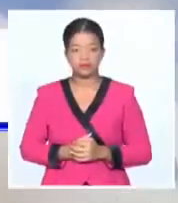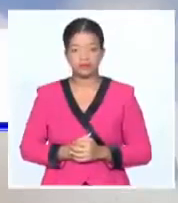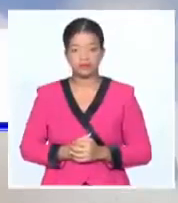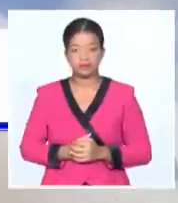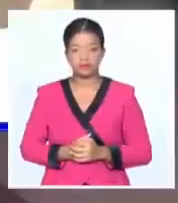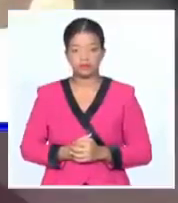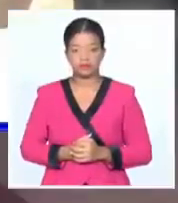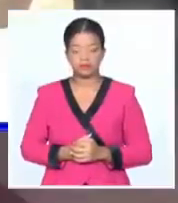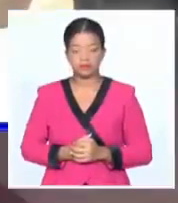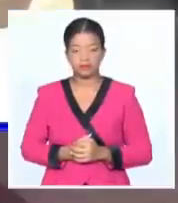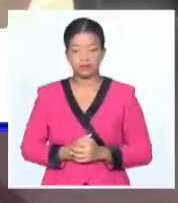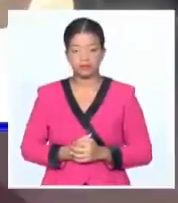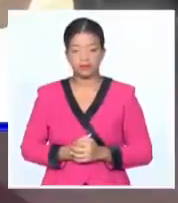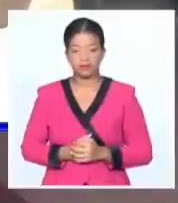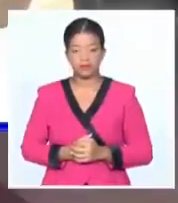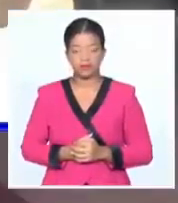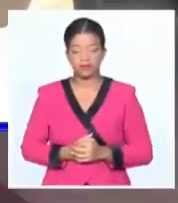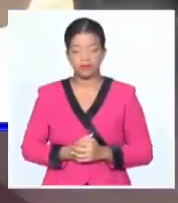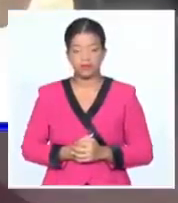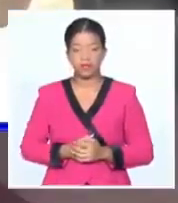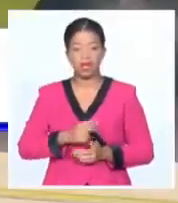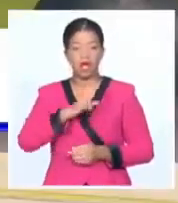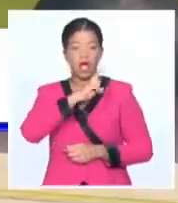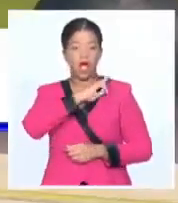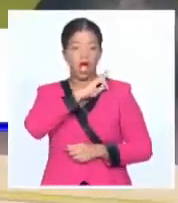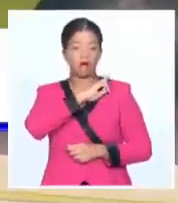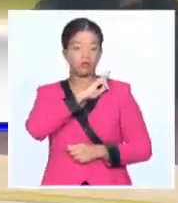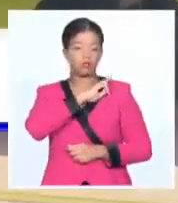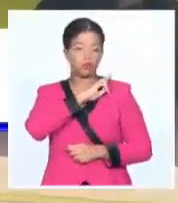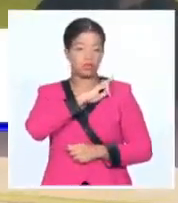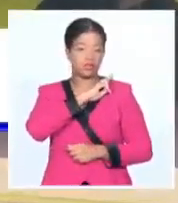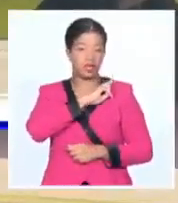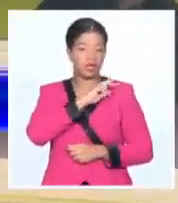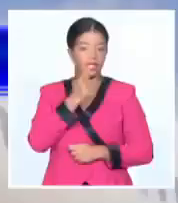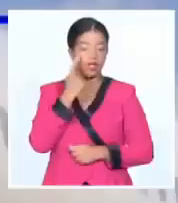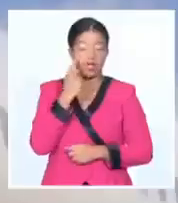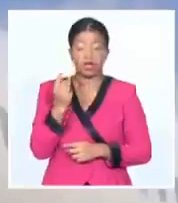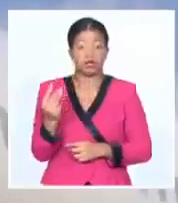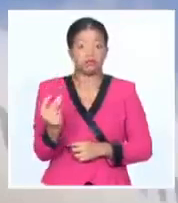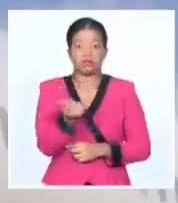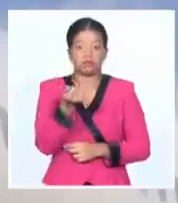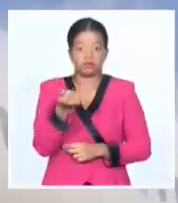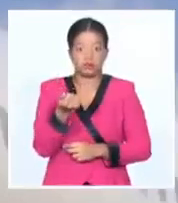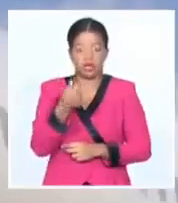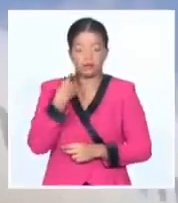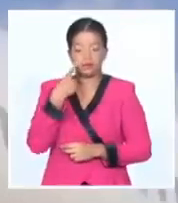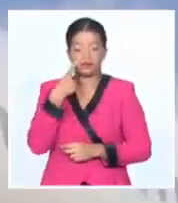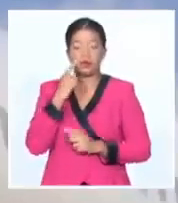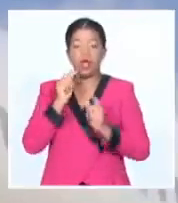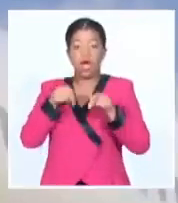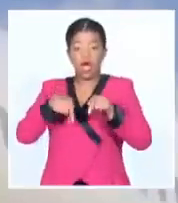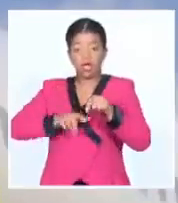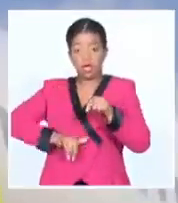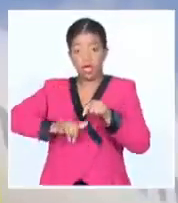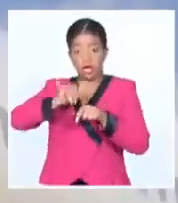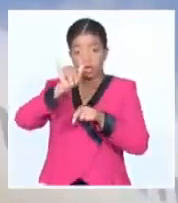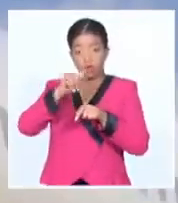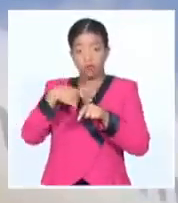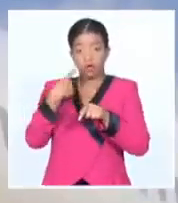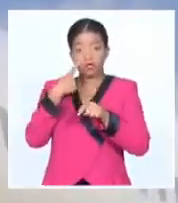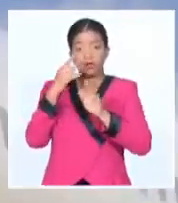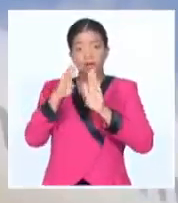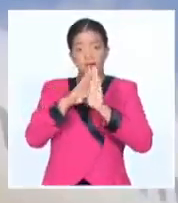está operable. Las autoridades automáticamente, bueno, o sea, rápidamente se presentaron aquí en el aeropuerto, se tomaron todas las